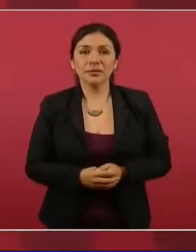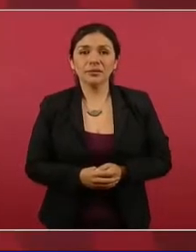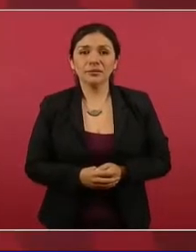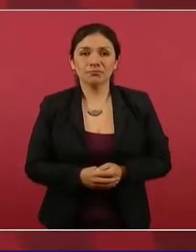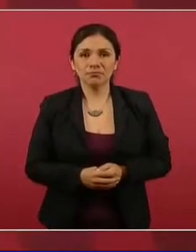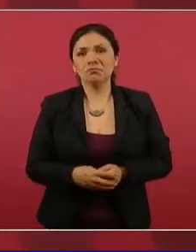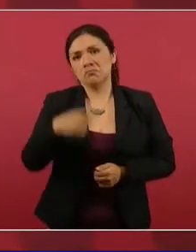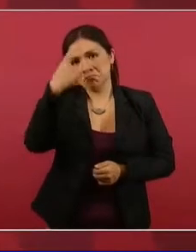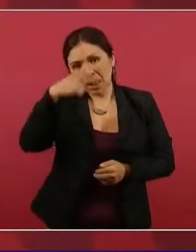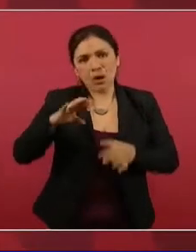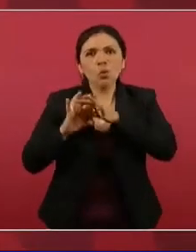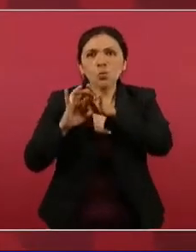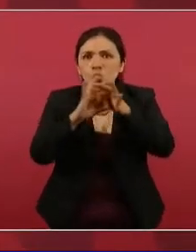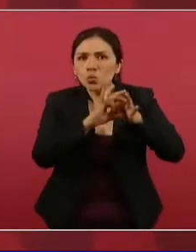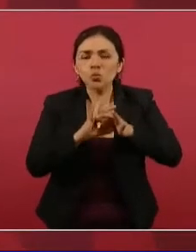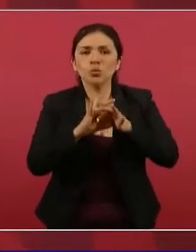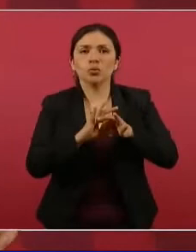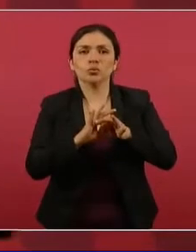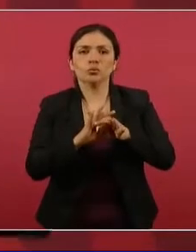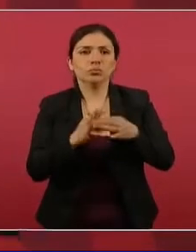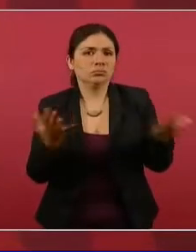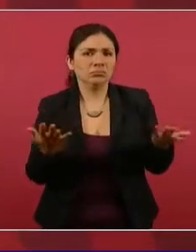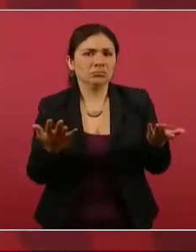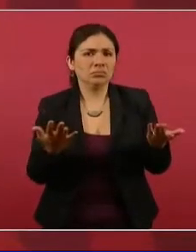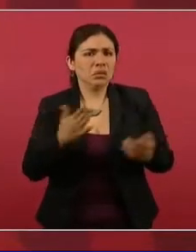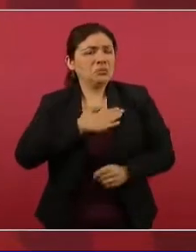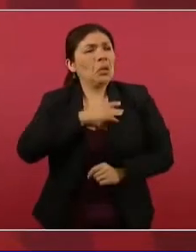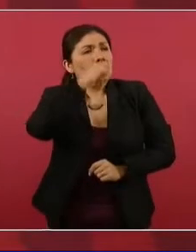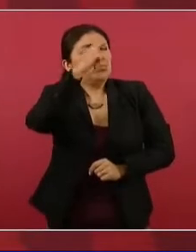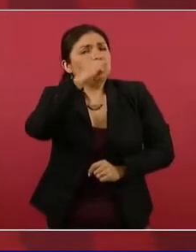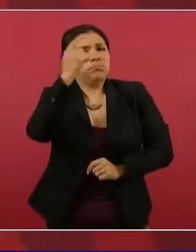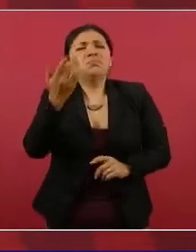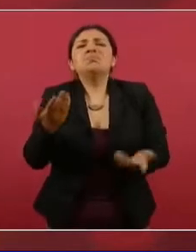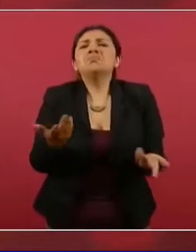el de la unidad, pues no la arrogancia. Luego,